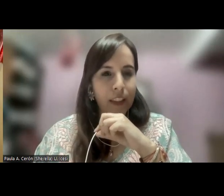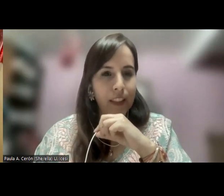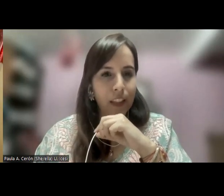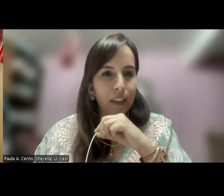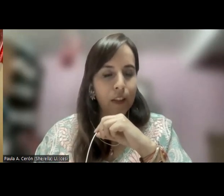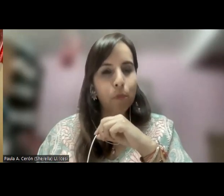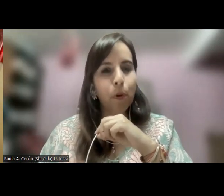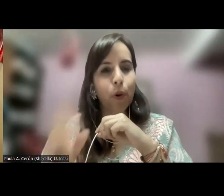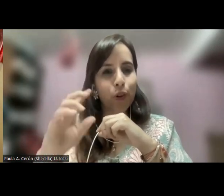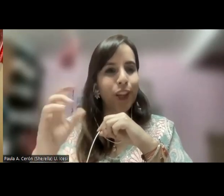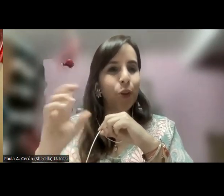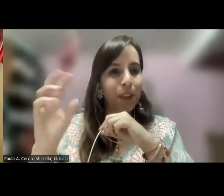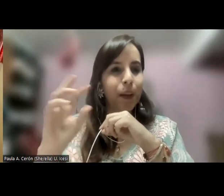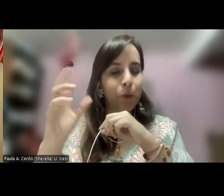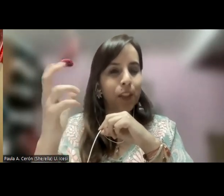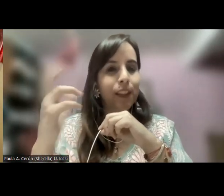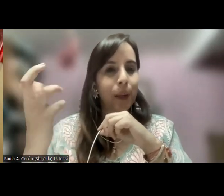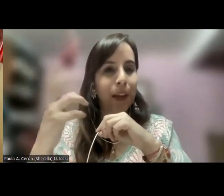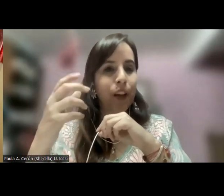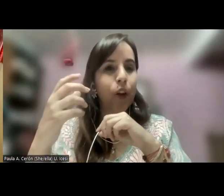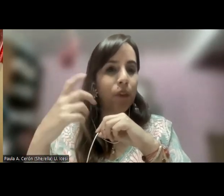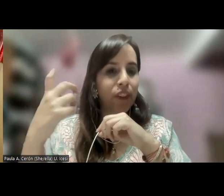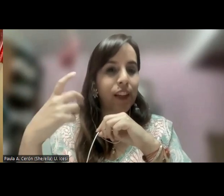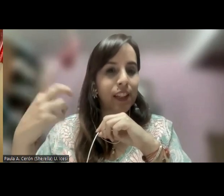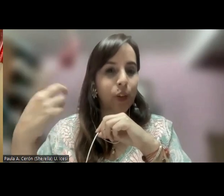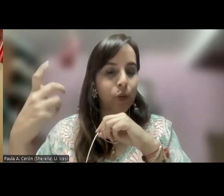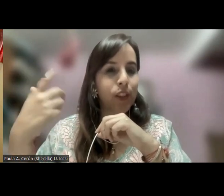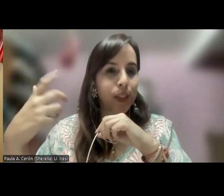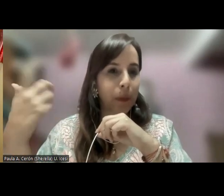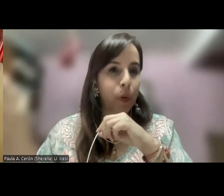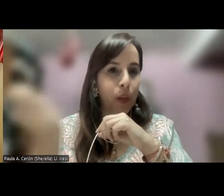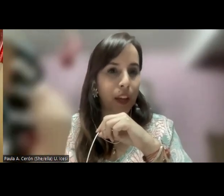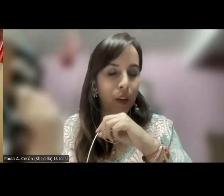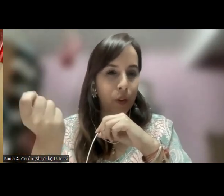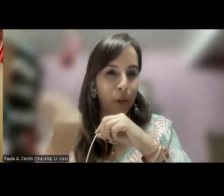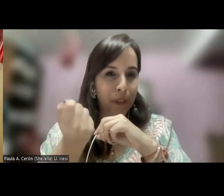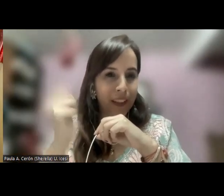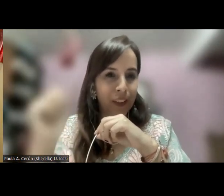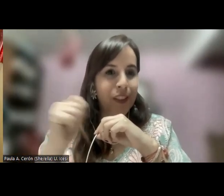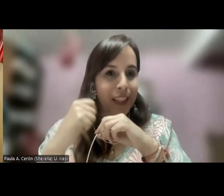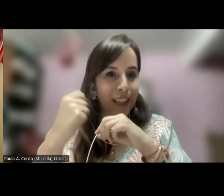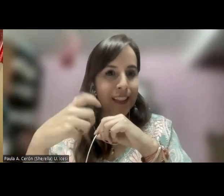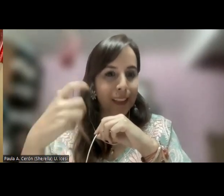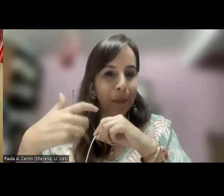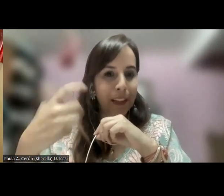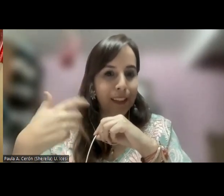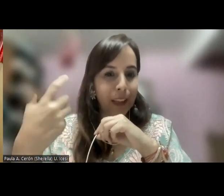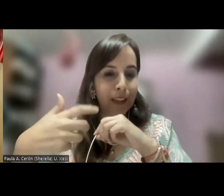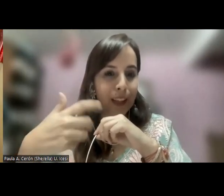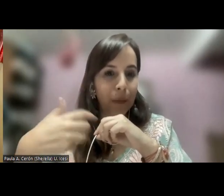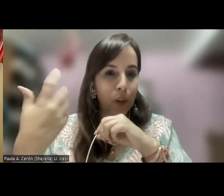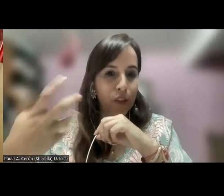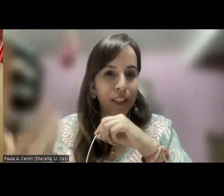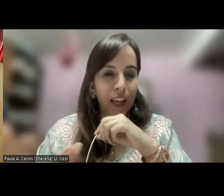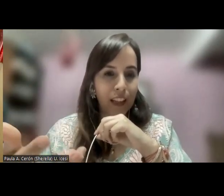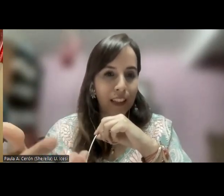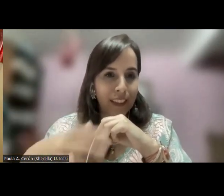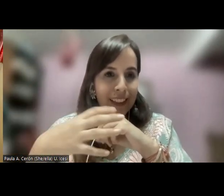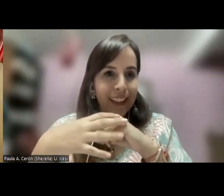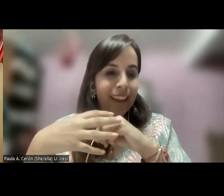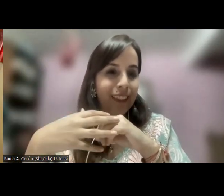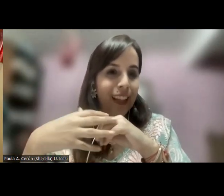existen antecedentes un poco ya nos metemos en el tema de cómo financiar un sistema de Cuidado no ahí está también el término